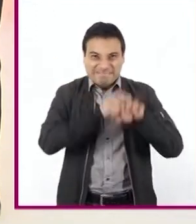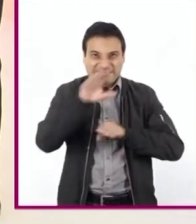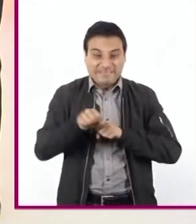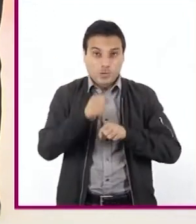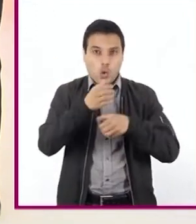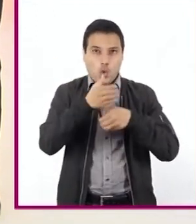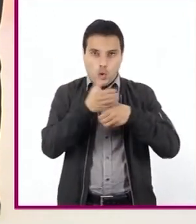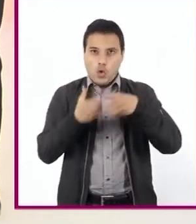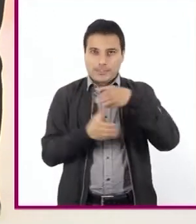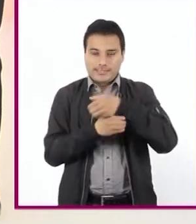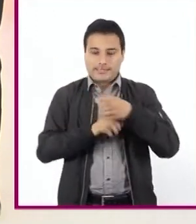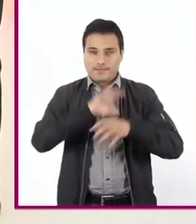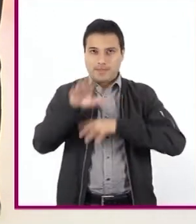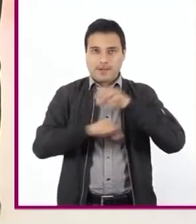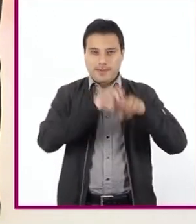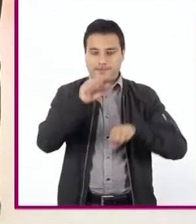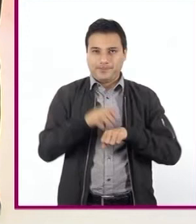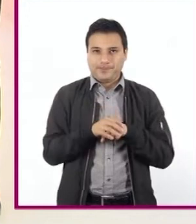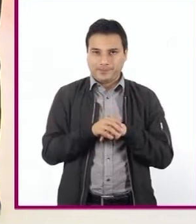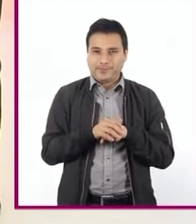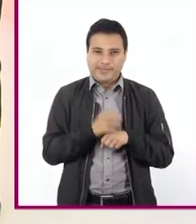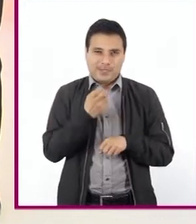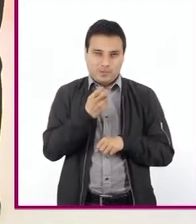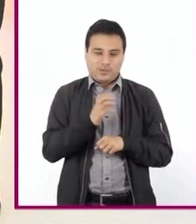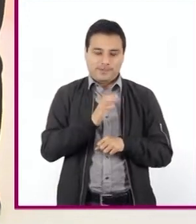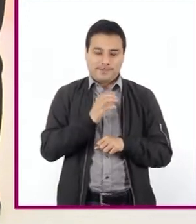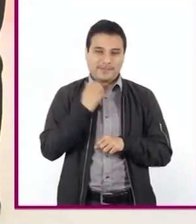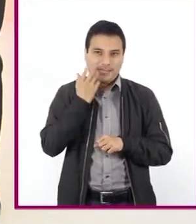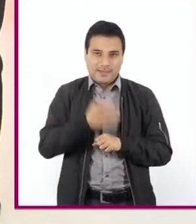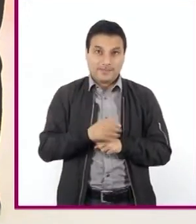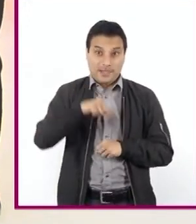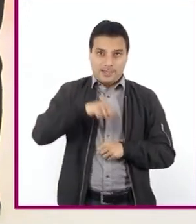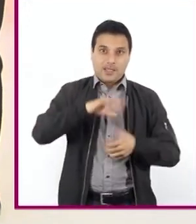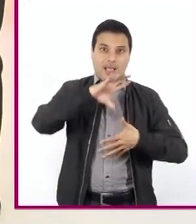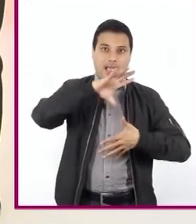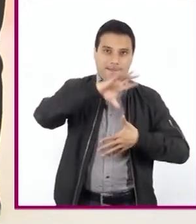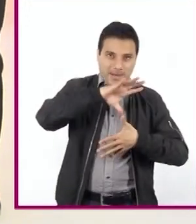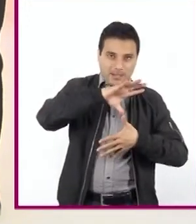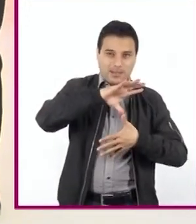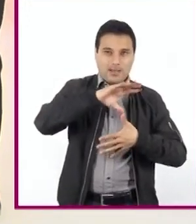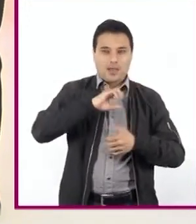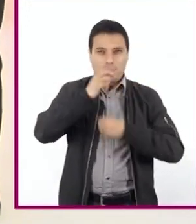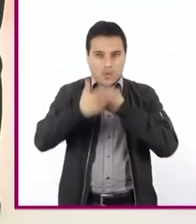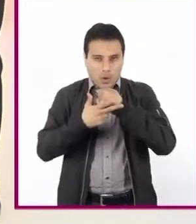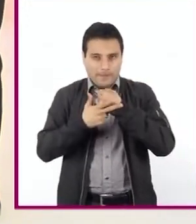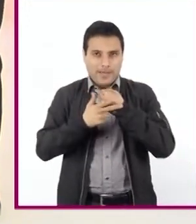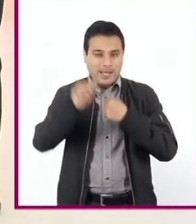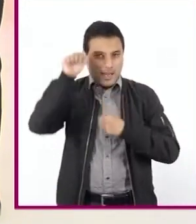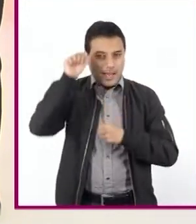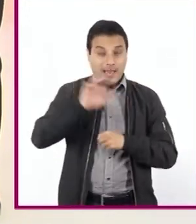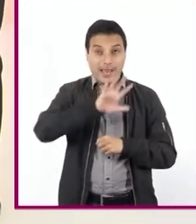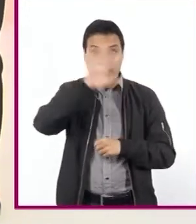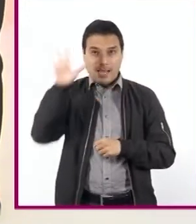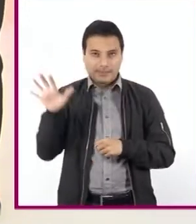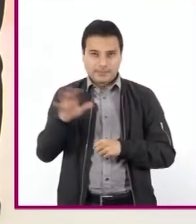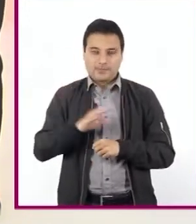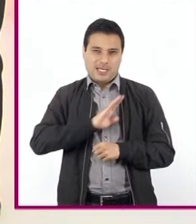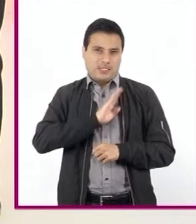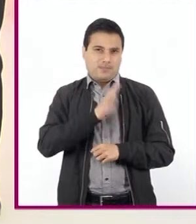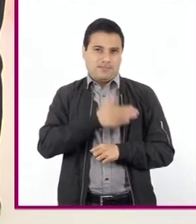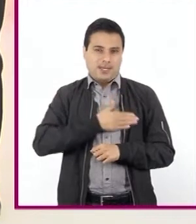eran comerciados en las rutas entre América, Europa y Asia, de las cuales solo España tenía el